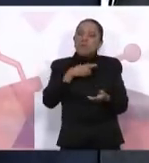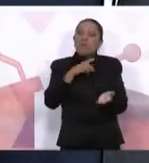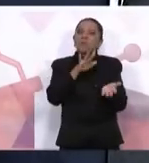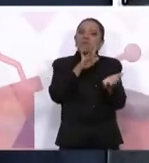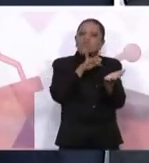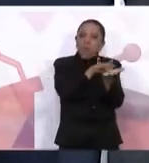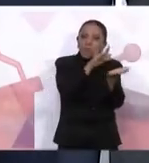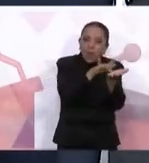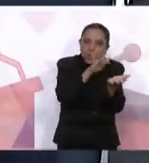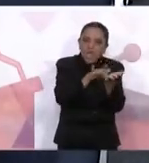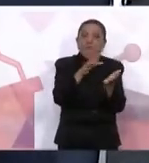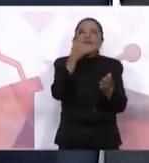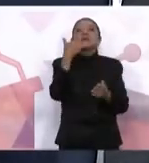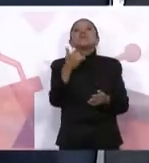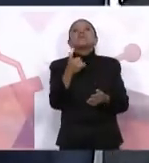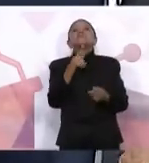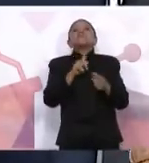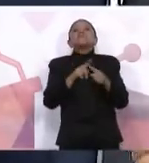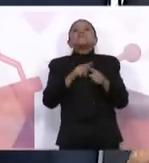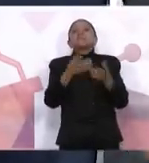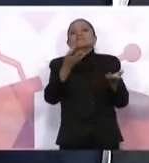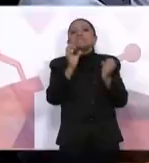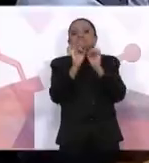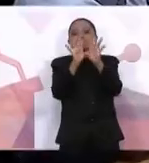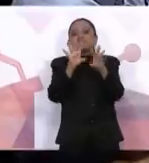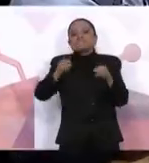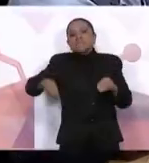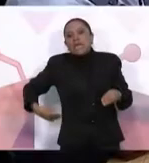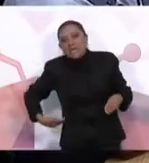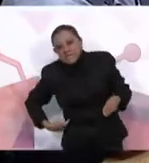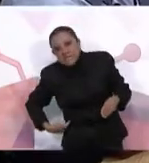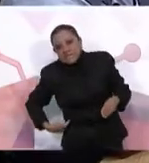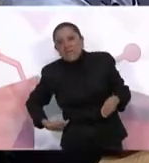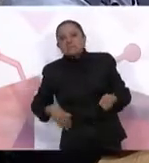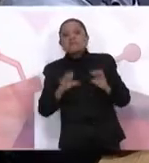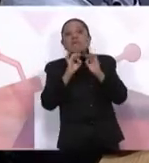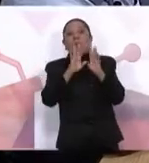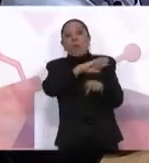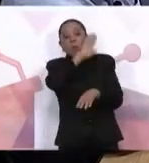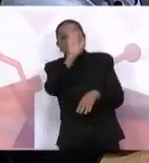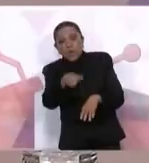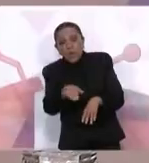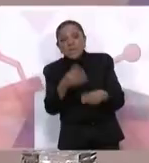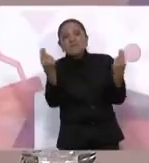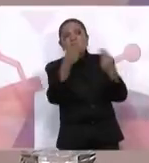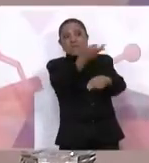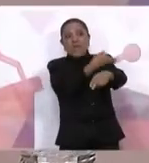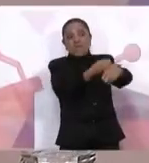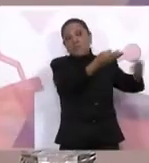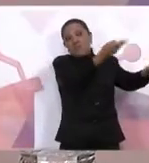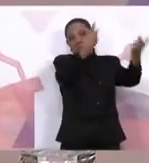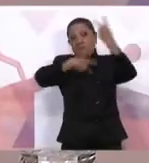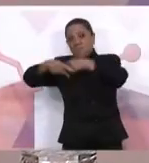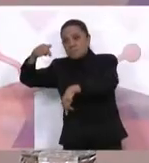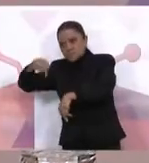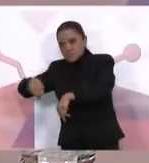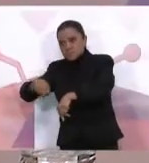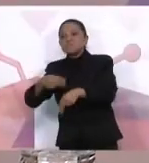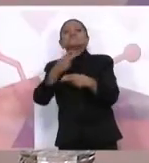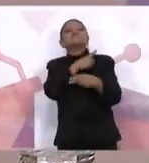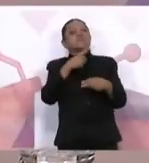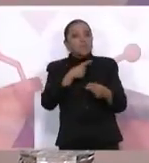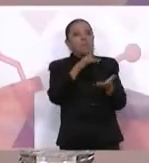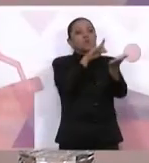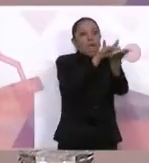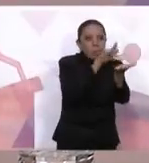por desgracia sufren accidentes y requieren retornar o fallecen y requieren retornar es una tarea que hay que hacer carlos hay que apoyarlos